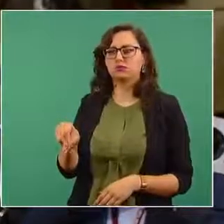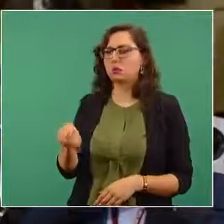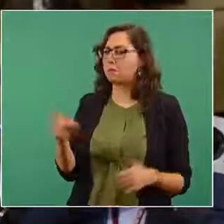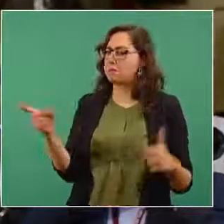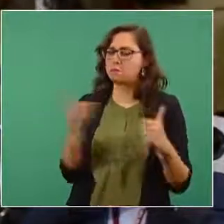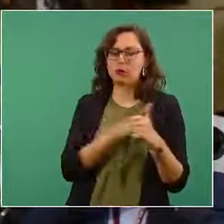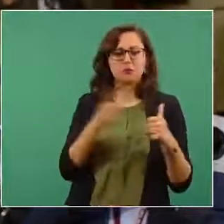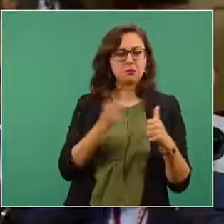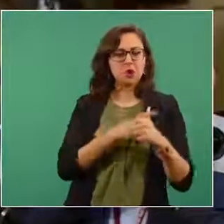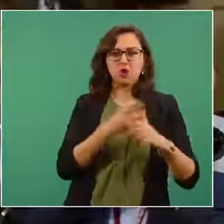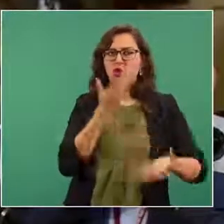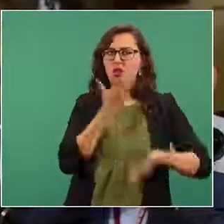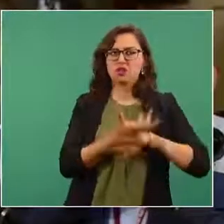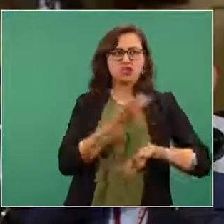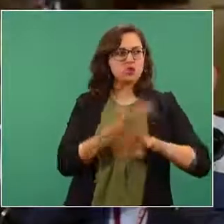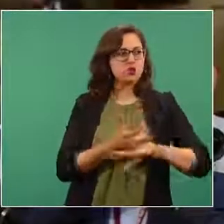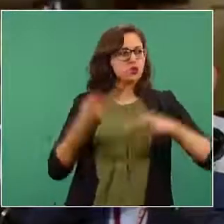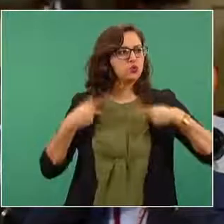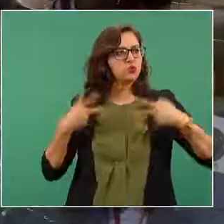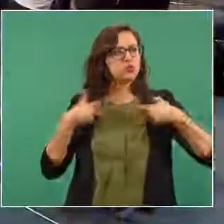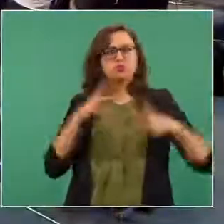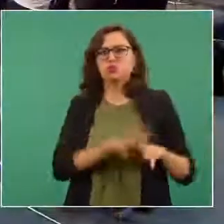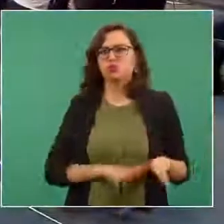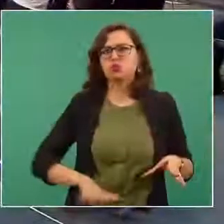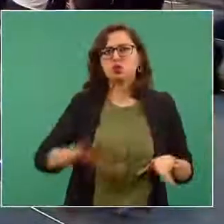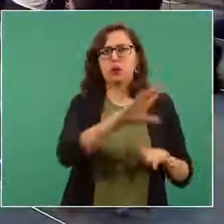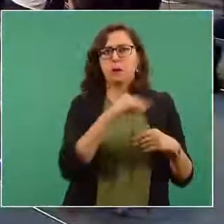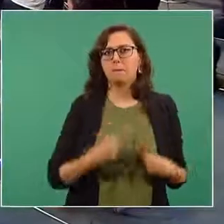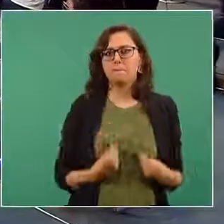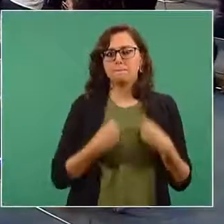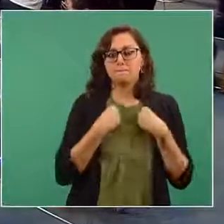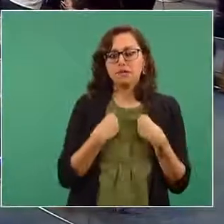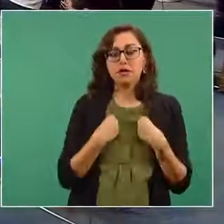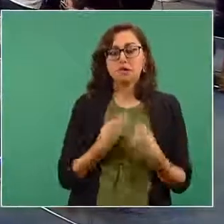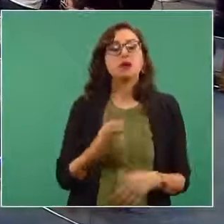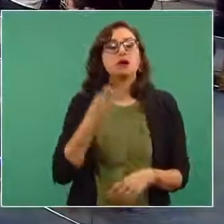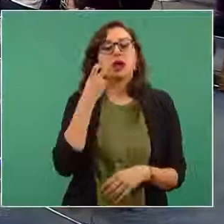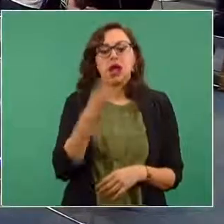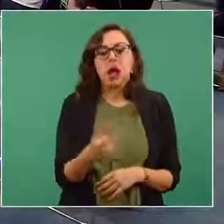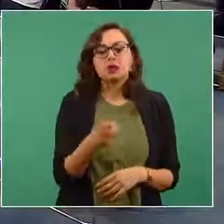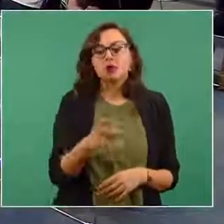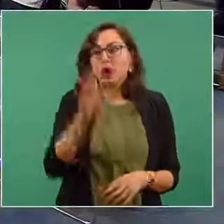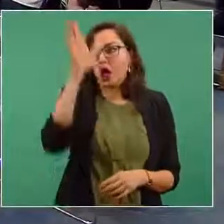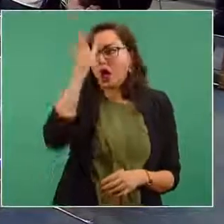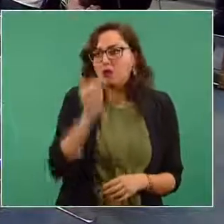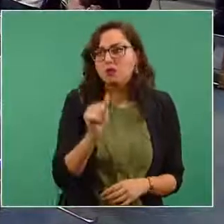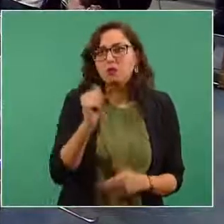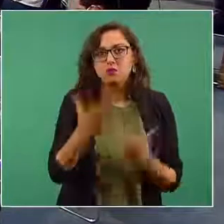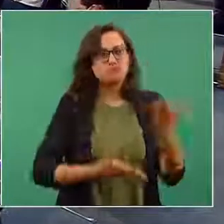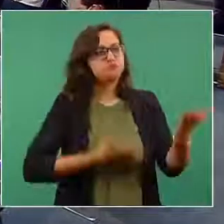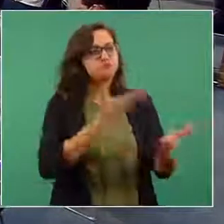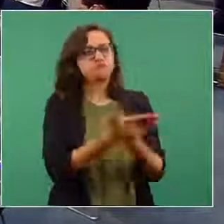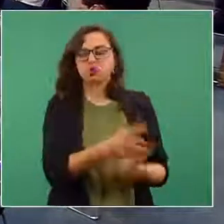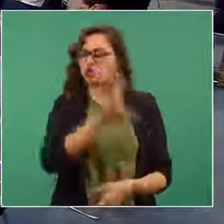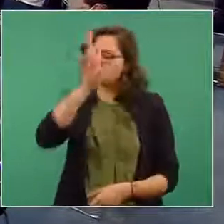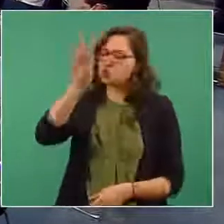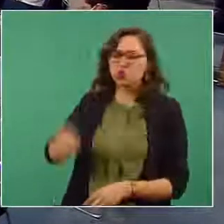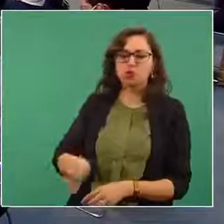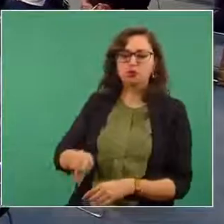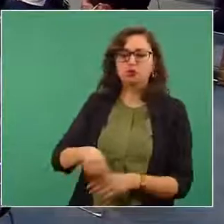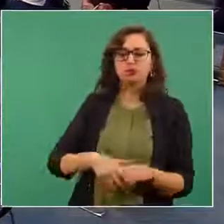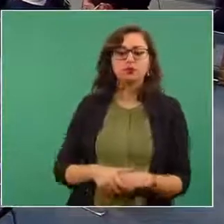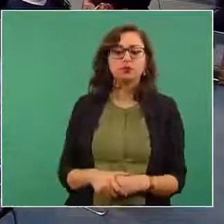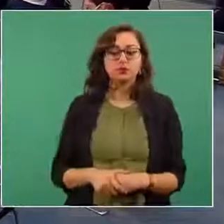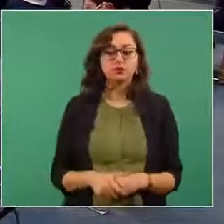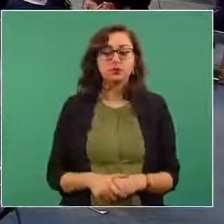a los ciudadanos estadounidenses y que por lo pronto ese acuerdo con México o esa petición de México no se tomaría en cuenta. ¿Se